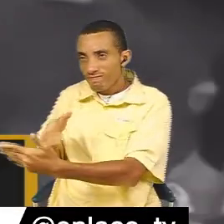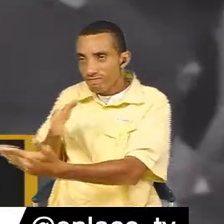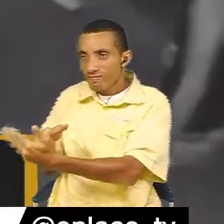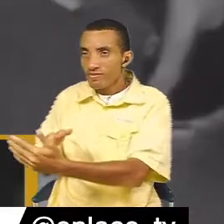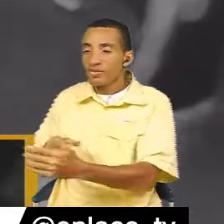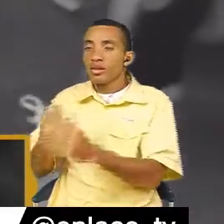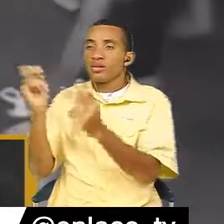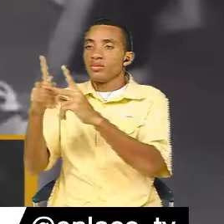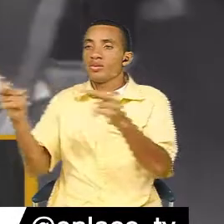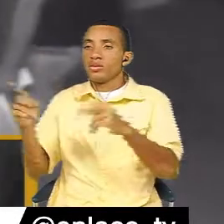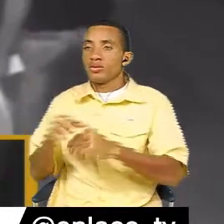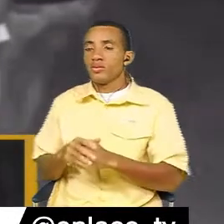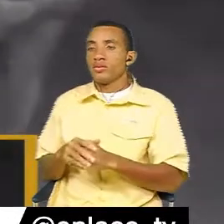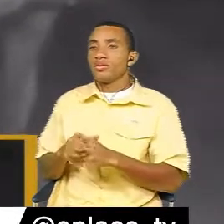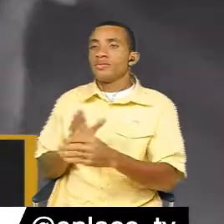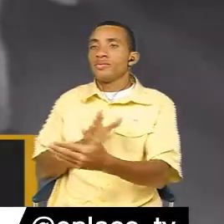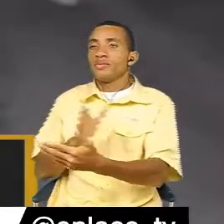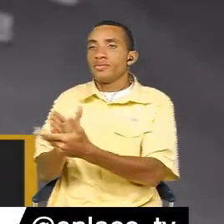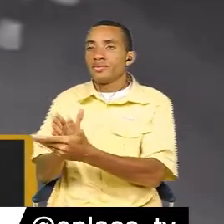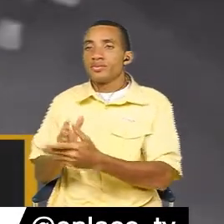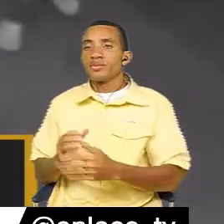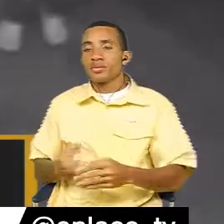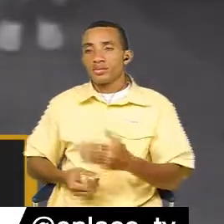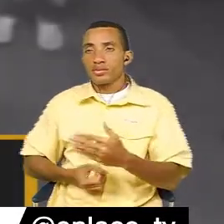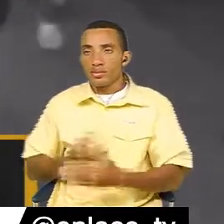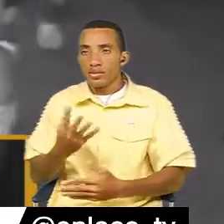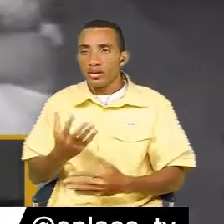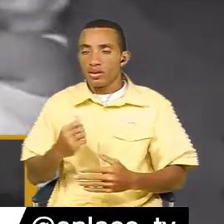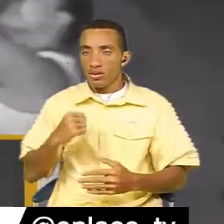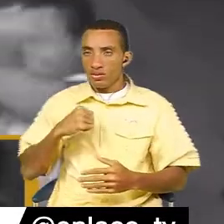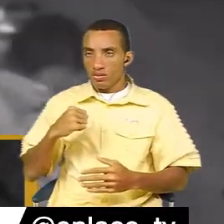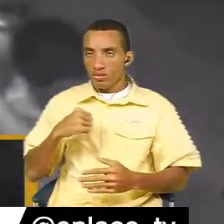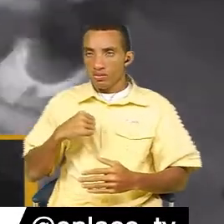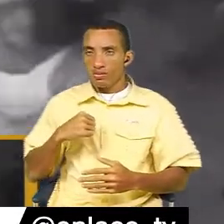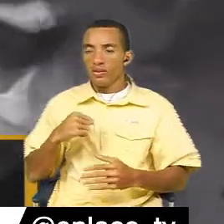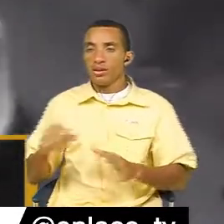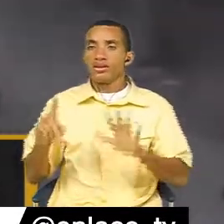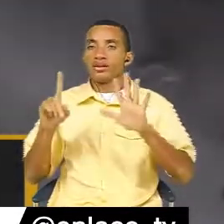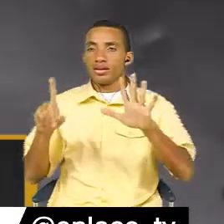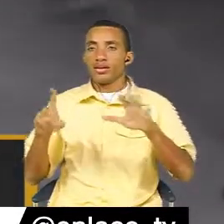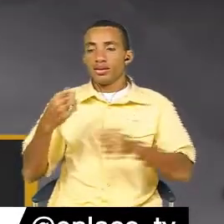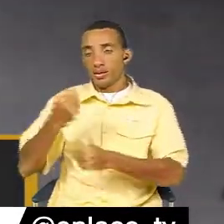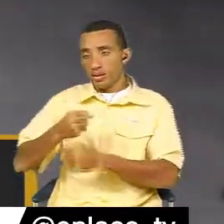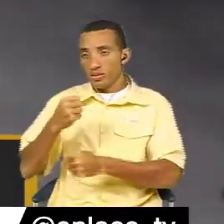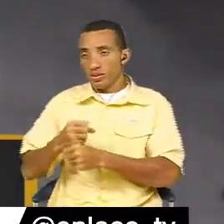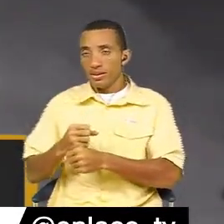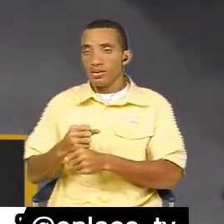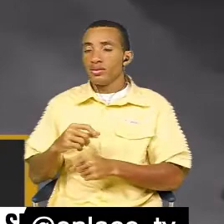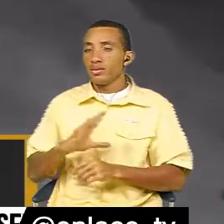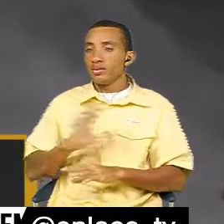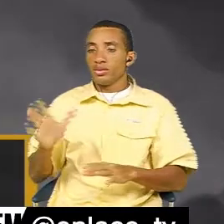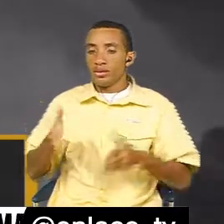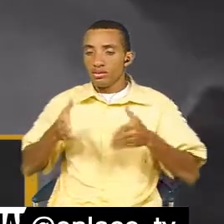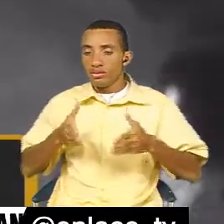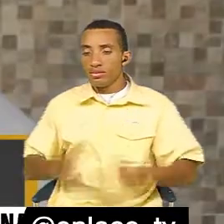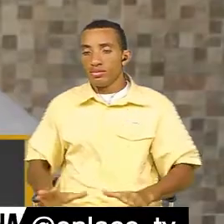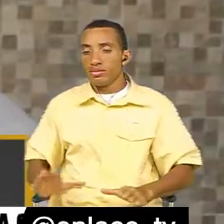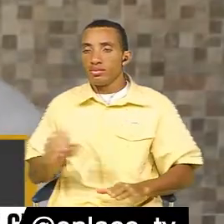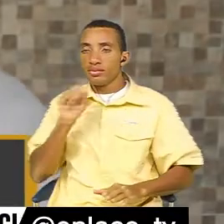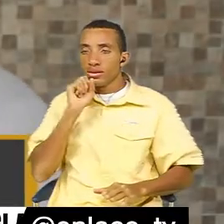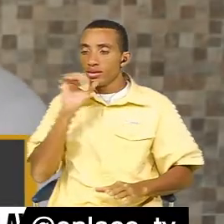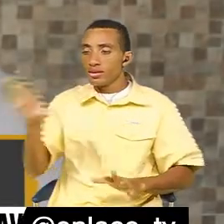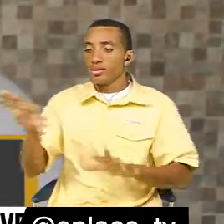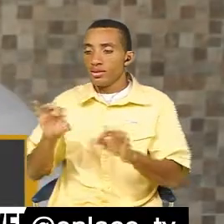a la gente que sí estamos generando, ¿no? Yo ahí tenemos 6 empleos directos, solo a gente de Barranca Bermeja,